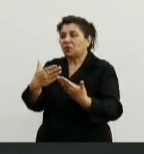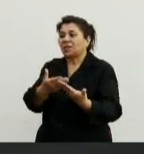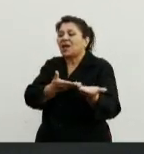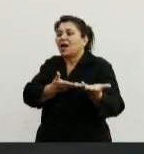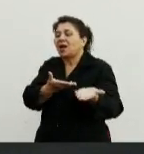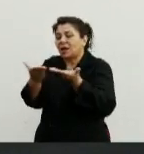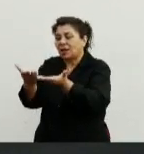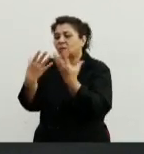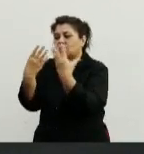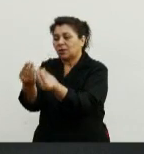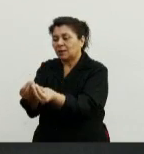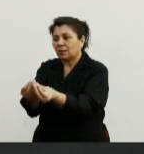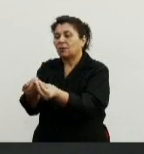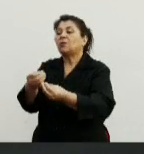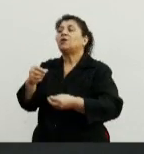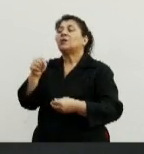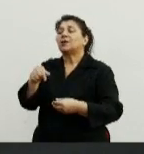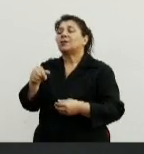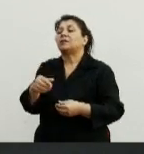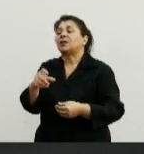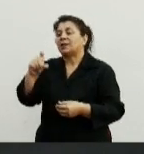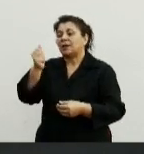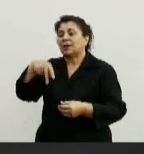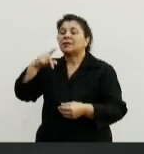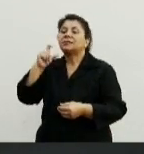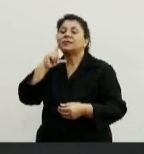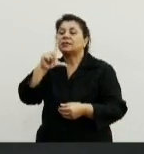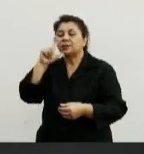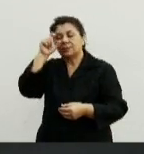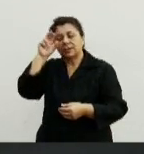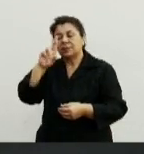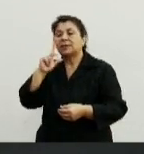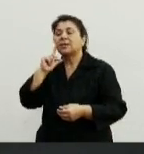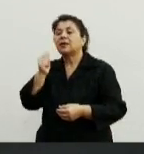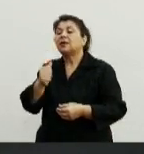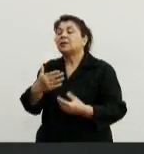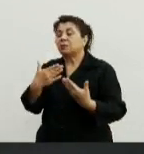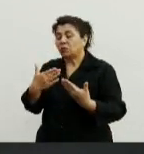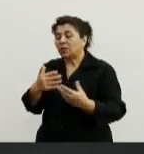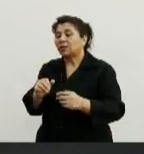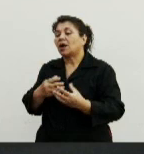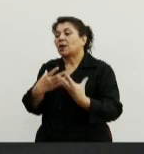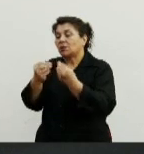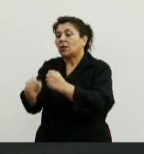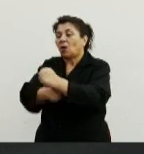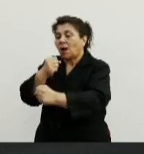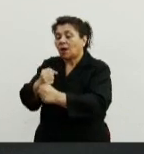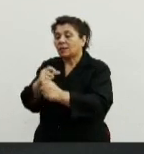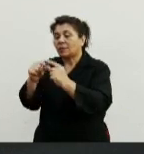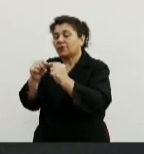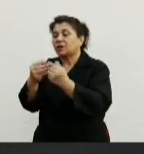programa de asistencia que salió desde cancillería y poderlos contener hasta la fecha en su regreso en algunos casos